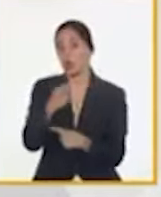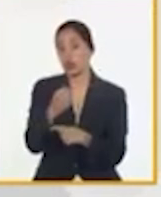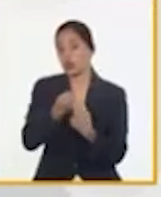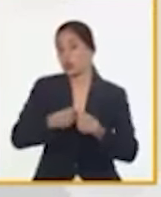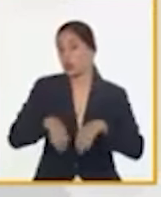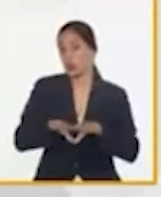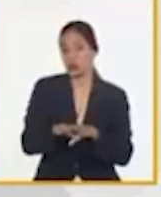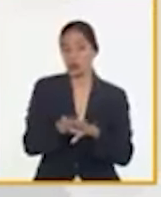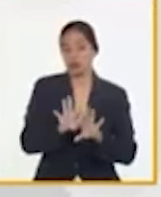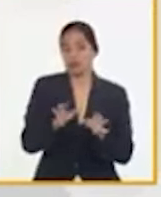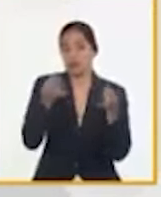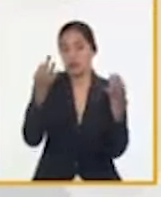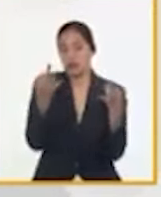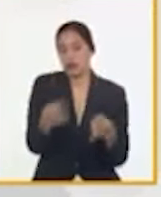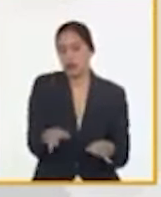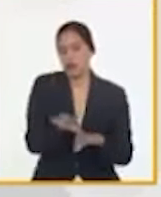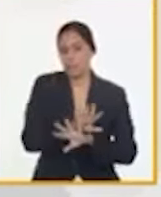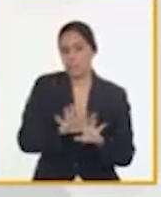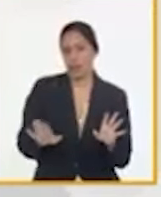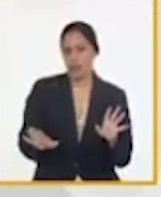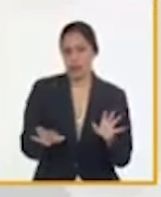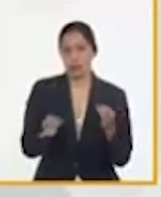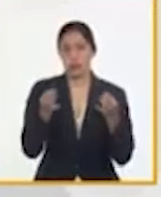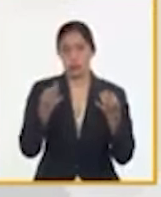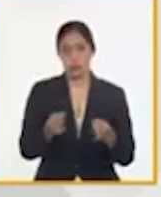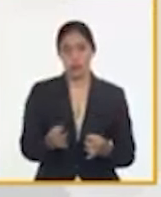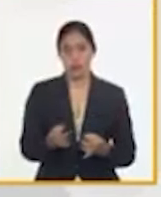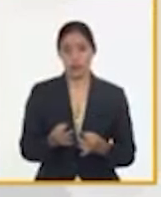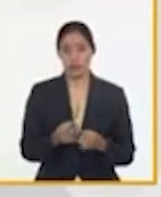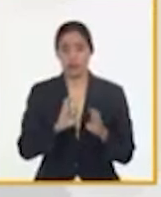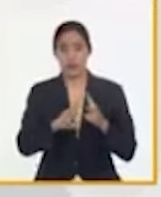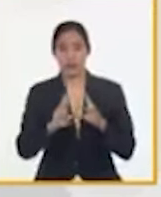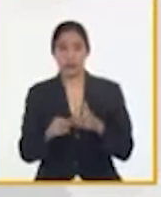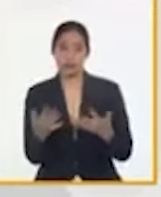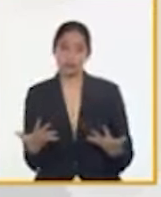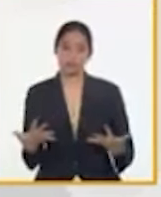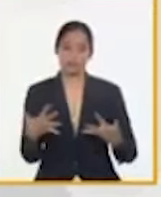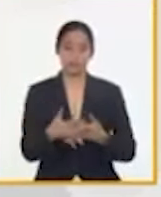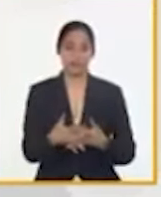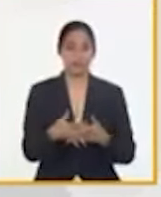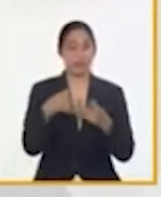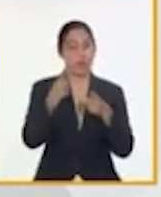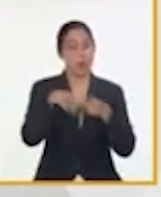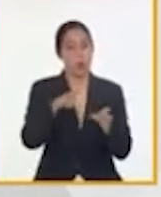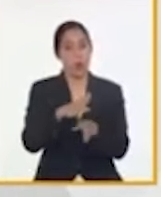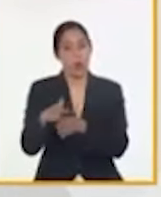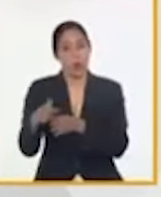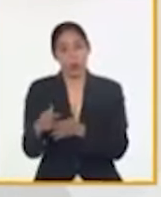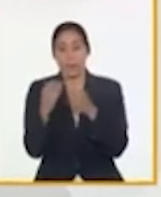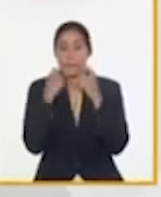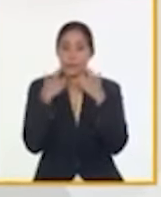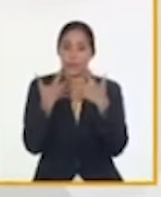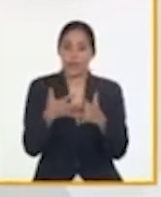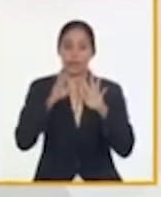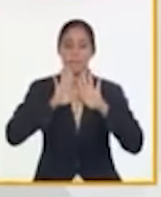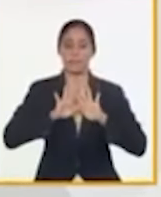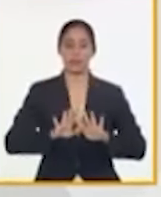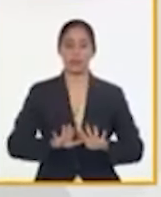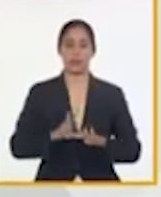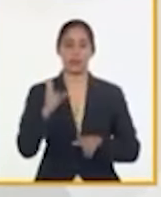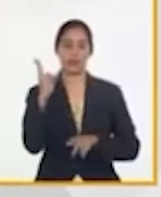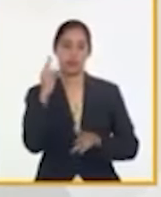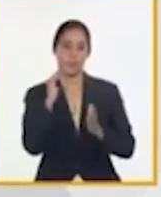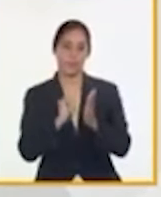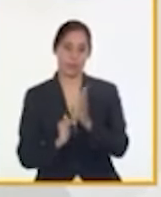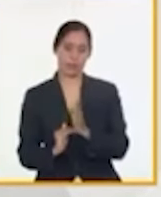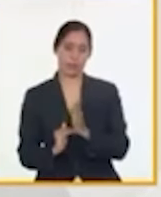que son normales, son un flujo migratorio normal, y con la moratoria, entonces damos el paso de que paramos los 2 meses. Se paró